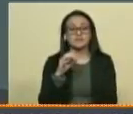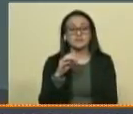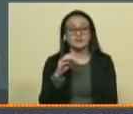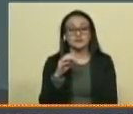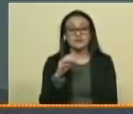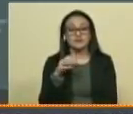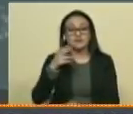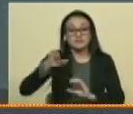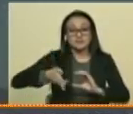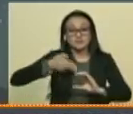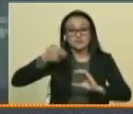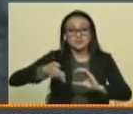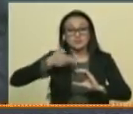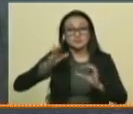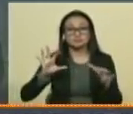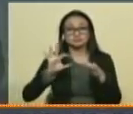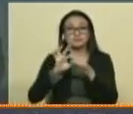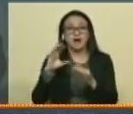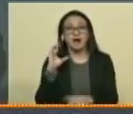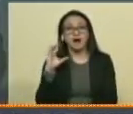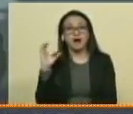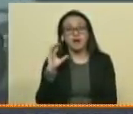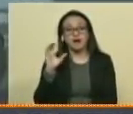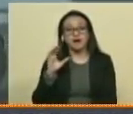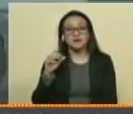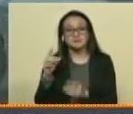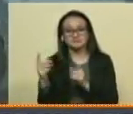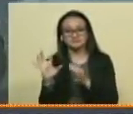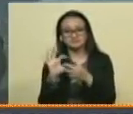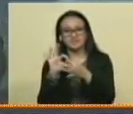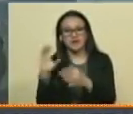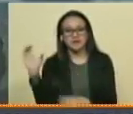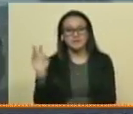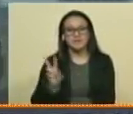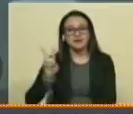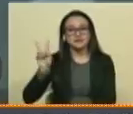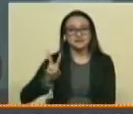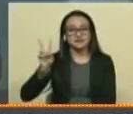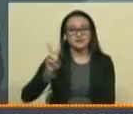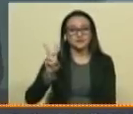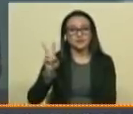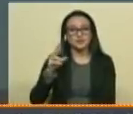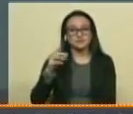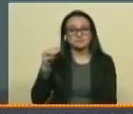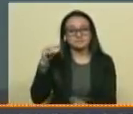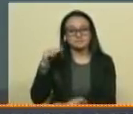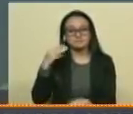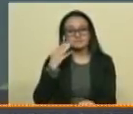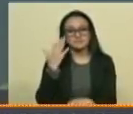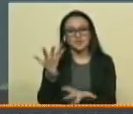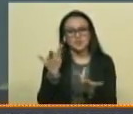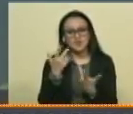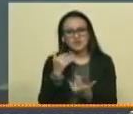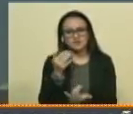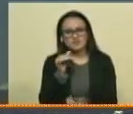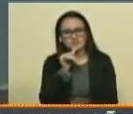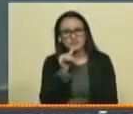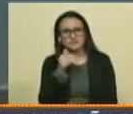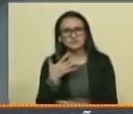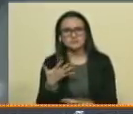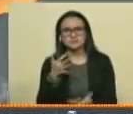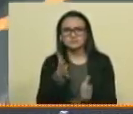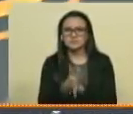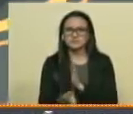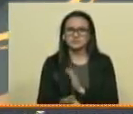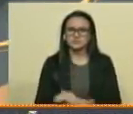Zamora, que conecta a la ciudad de Caracas con los valles del Tuy. Ministro Osorio, ¿cómo está? Feliz tarde. Cuéntenos todos los detalles de esta operación.